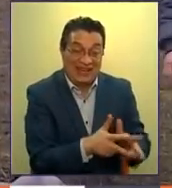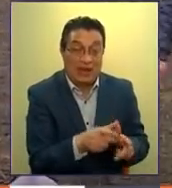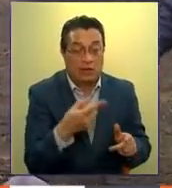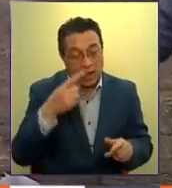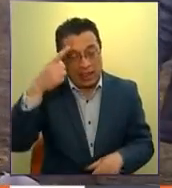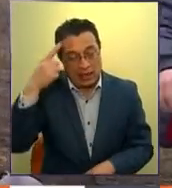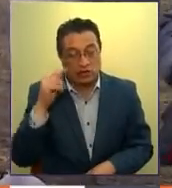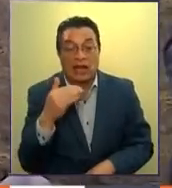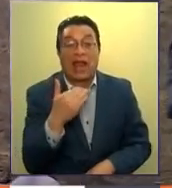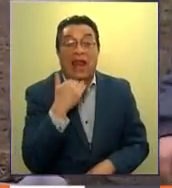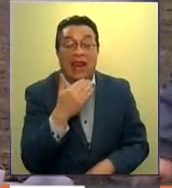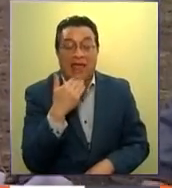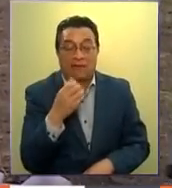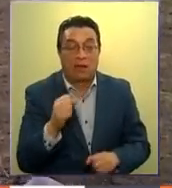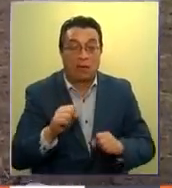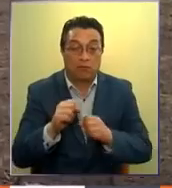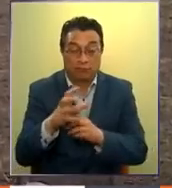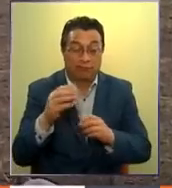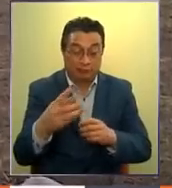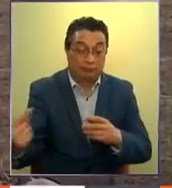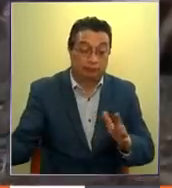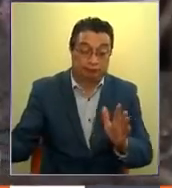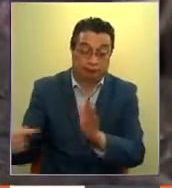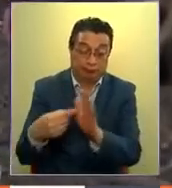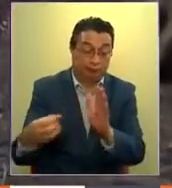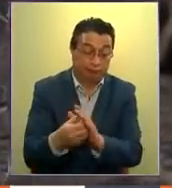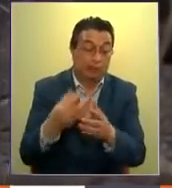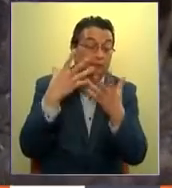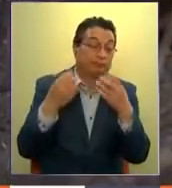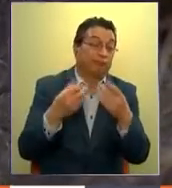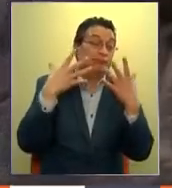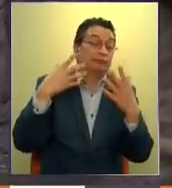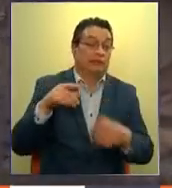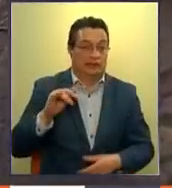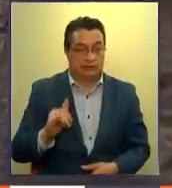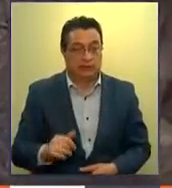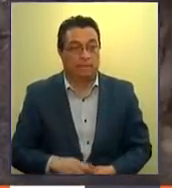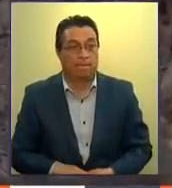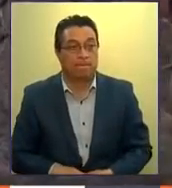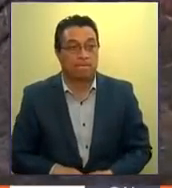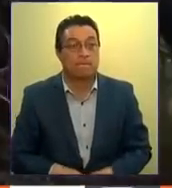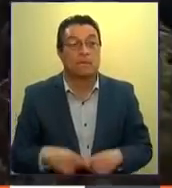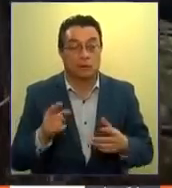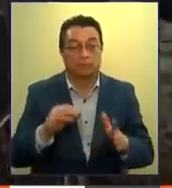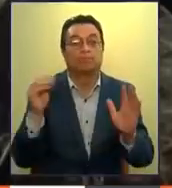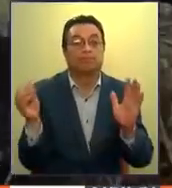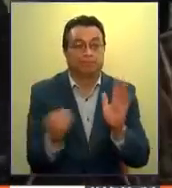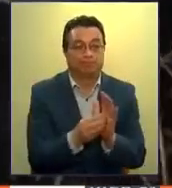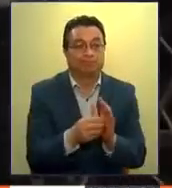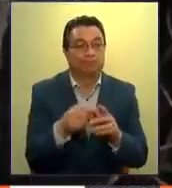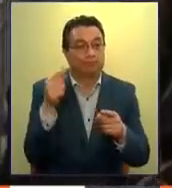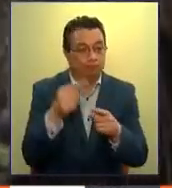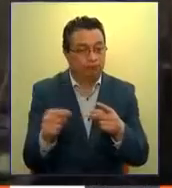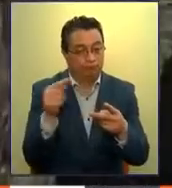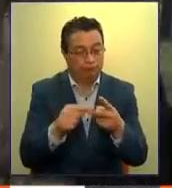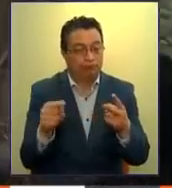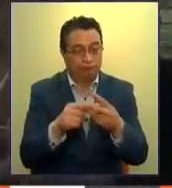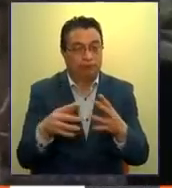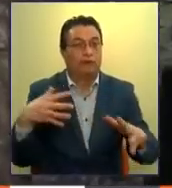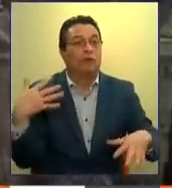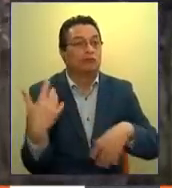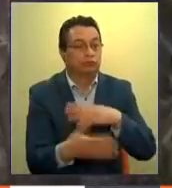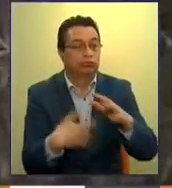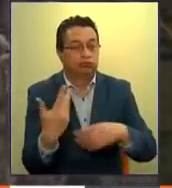que son producto de las esquirlas de los disparos que impactan en la máquina. Fue el epílogo de una jornada marcada por una serie de hechos violentos en